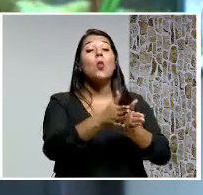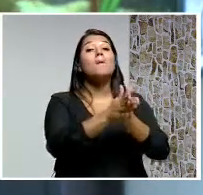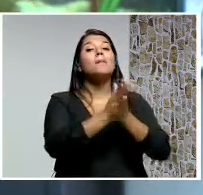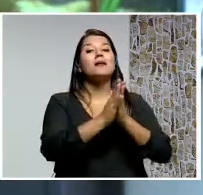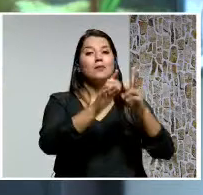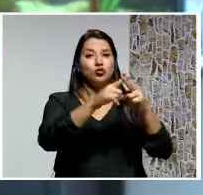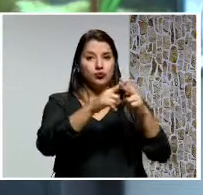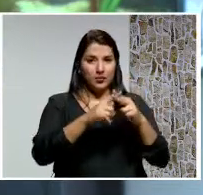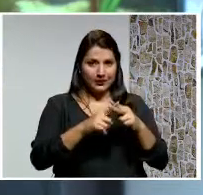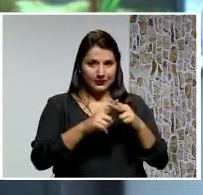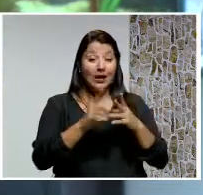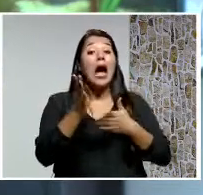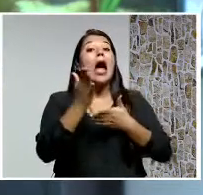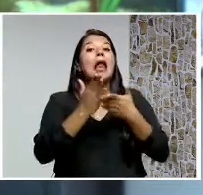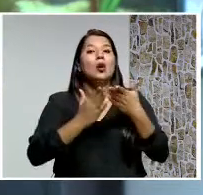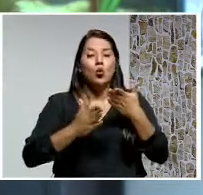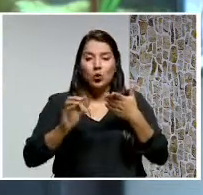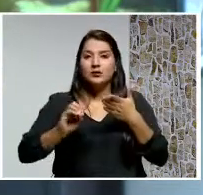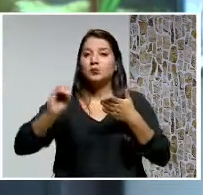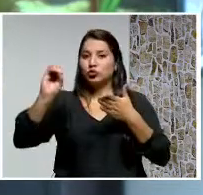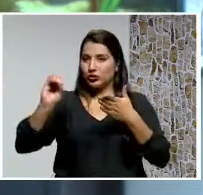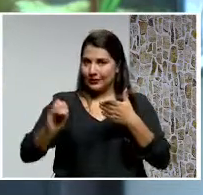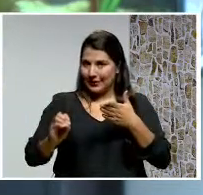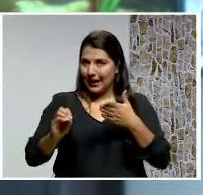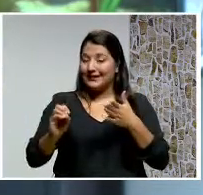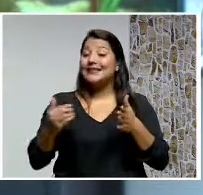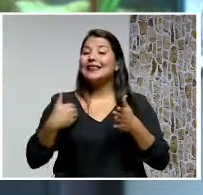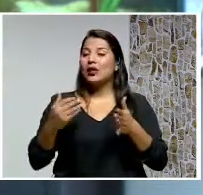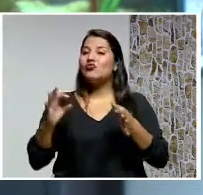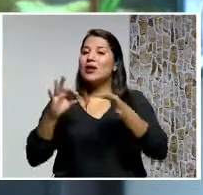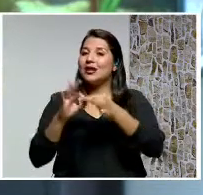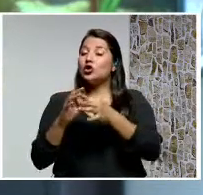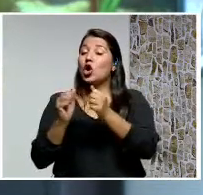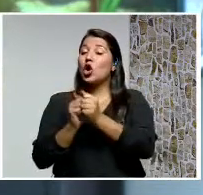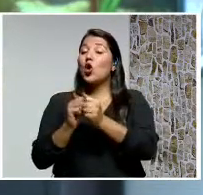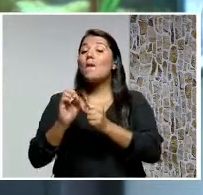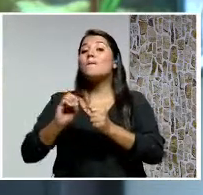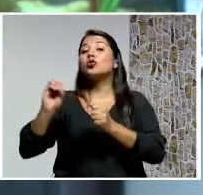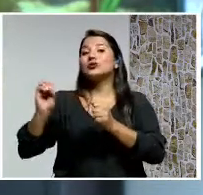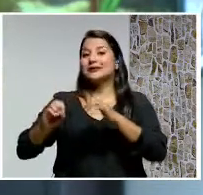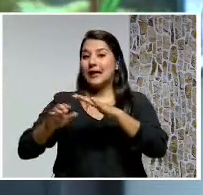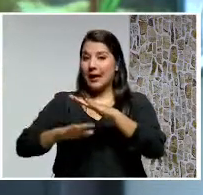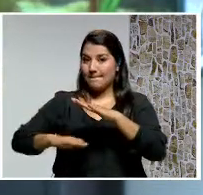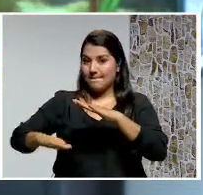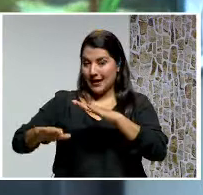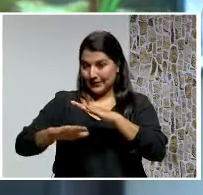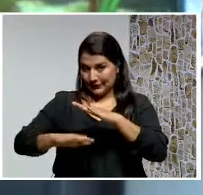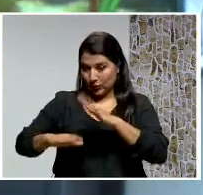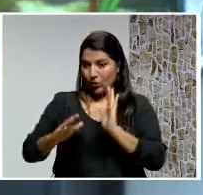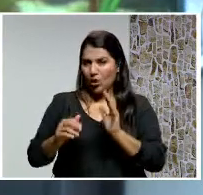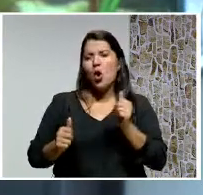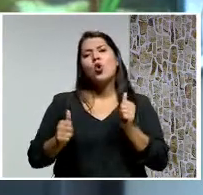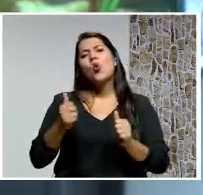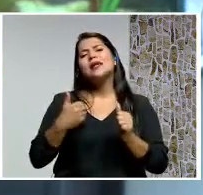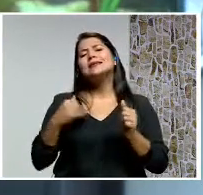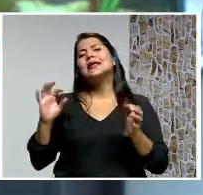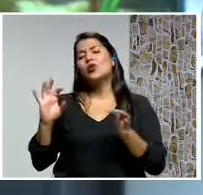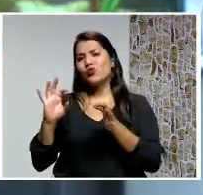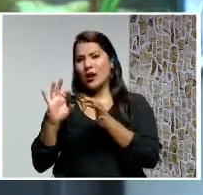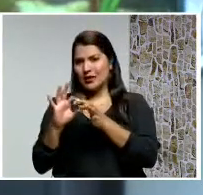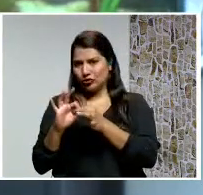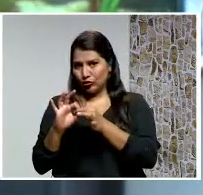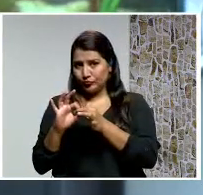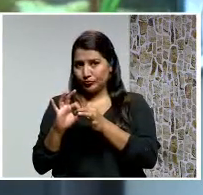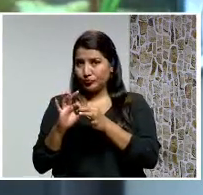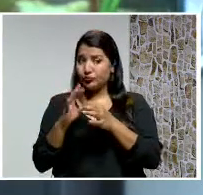vinculadas directamente a la tasa básica pasiva, pero no todas. ¿Cuáles tasas están vinculadas? Bueno, principalmente aquellas que están o